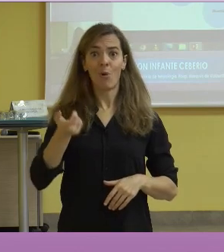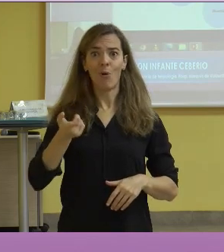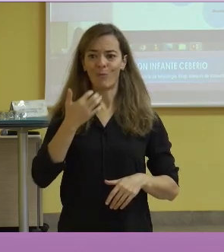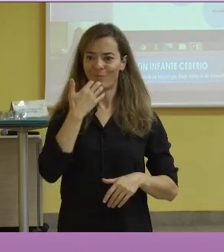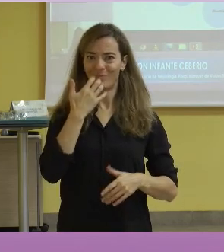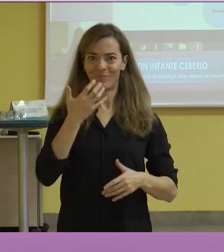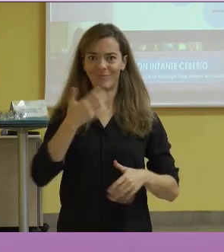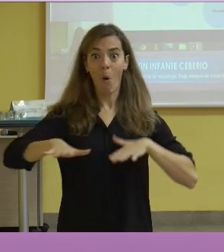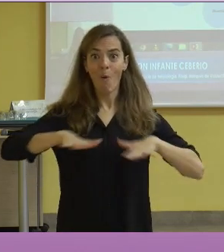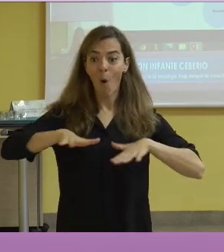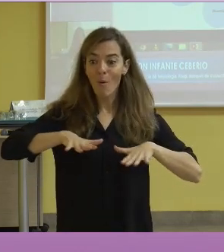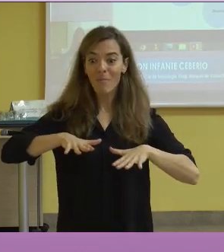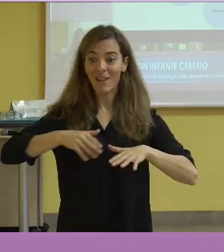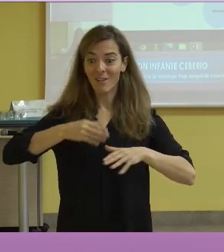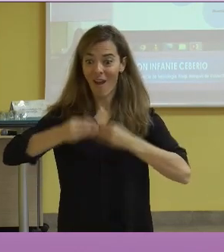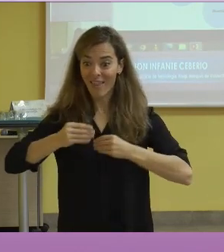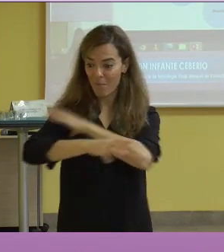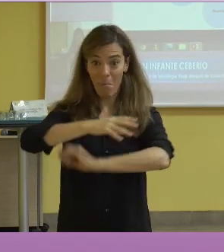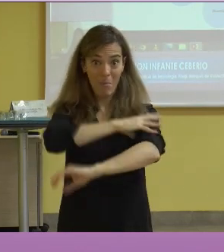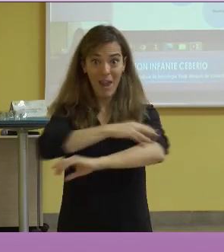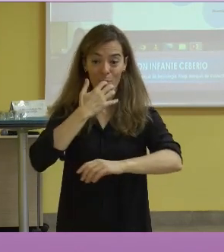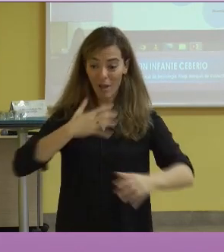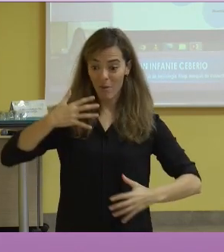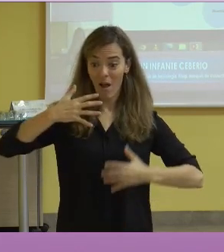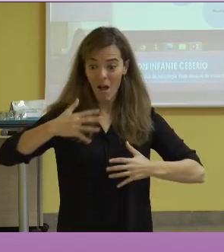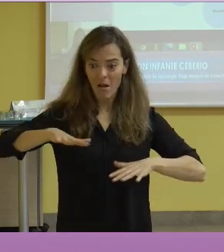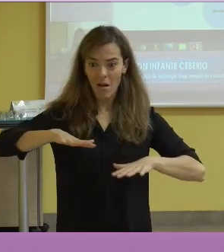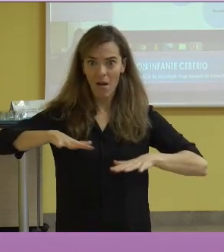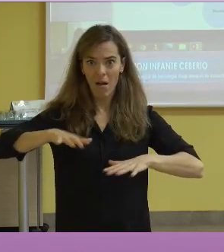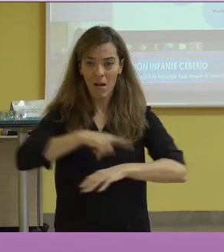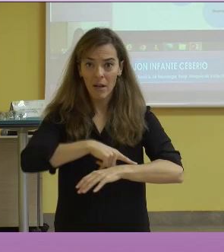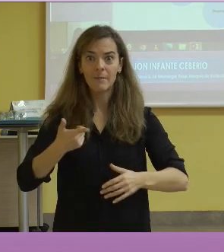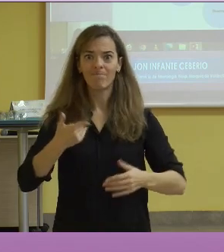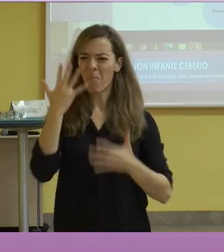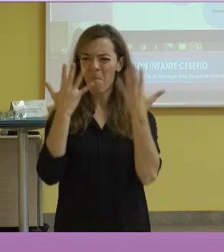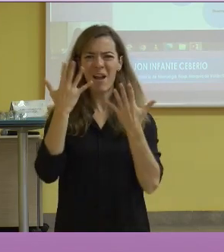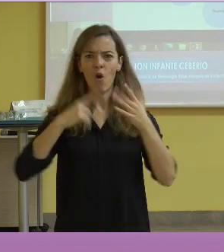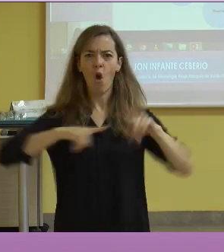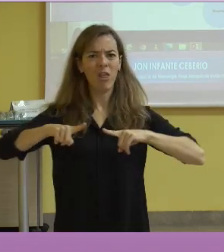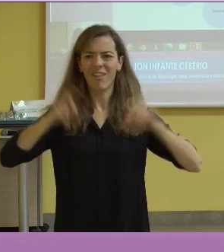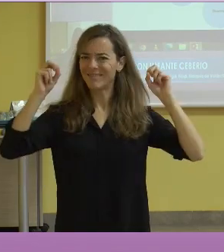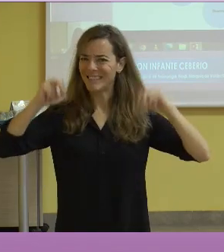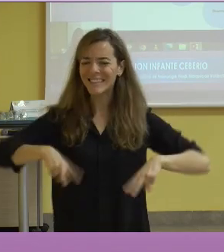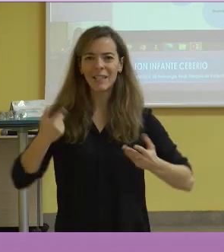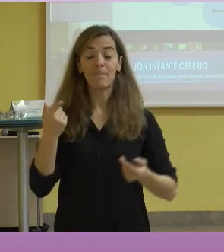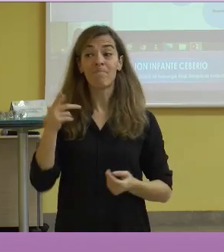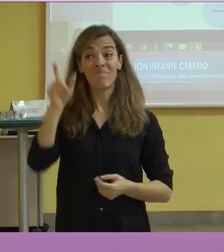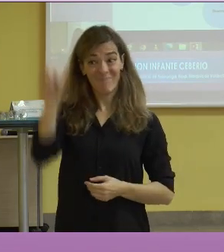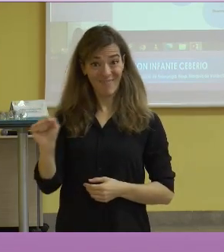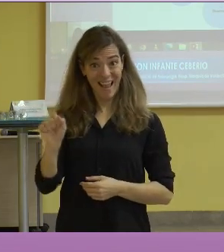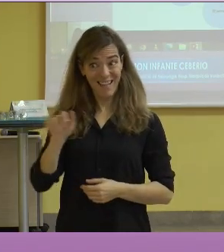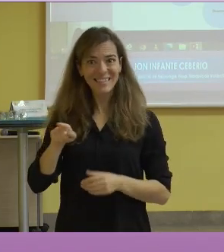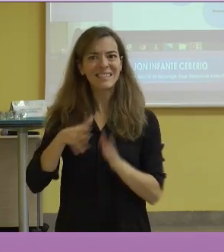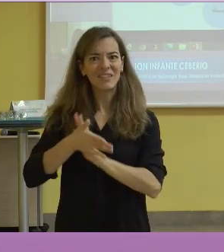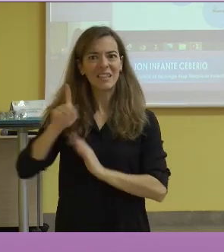ejecutar movimientos con los brazos, por ejemplo. Va a haber incoordinación manual. El paciente con ataxia va a tener